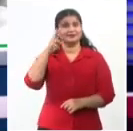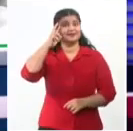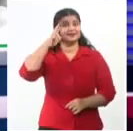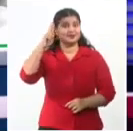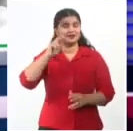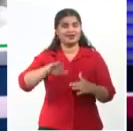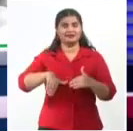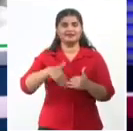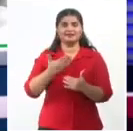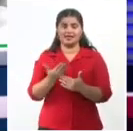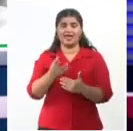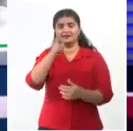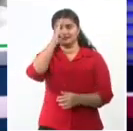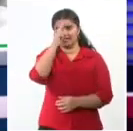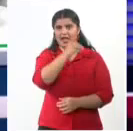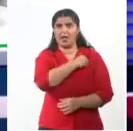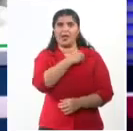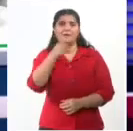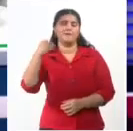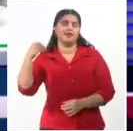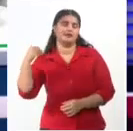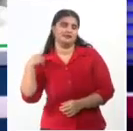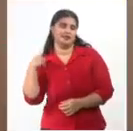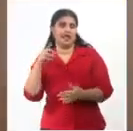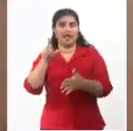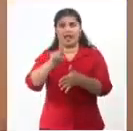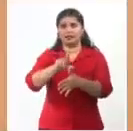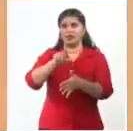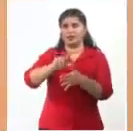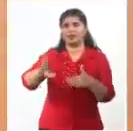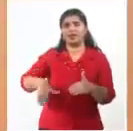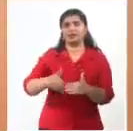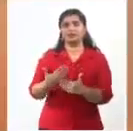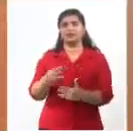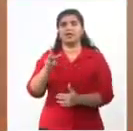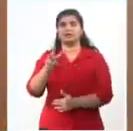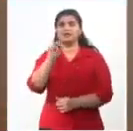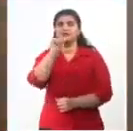de la Medicina Latinoamericana el pasado 3 de diciembre.